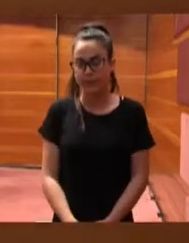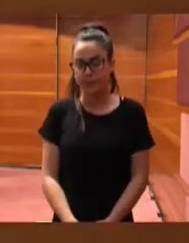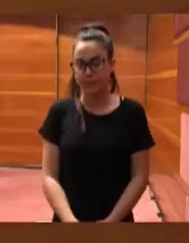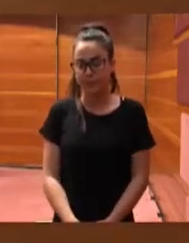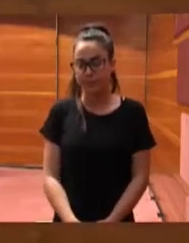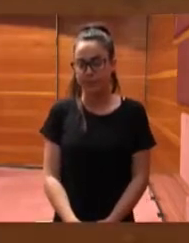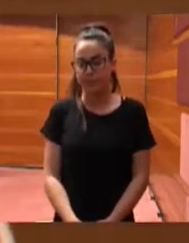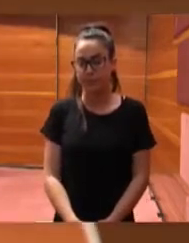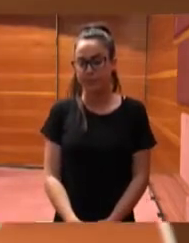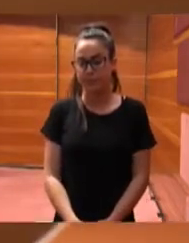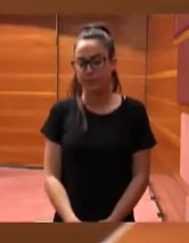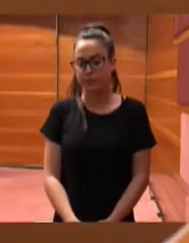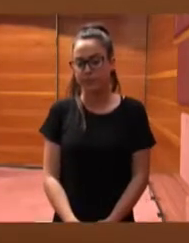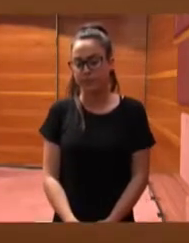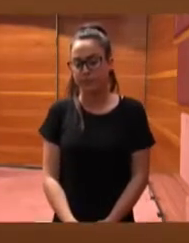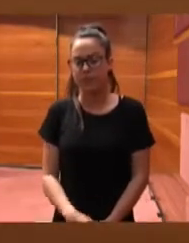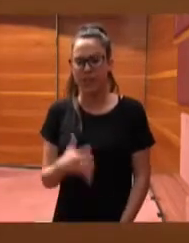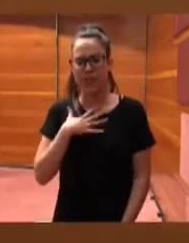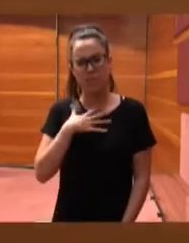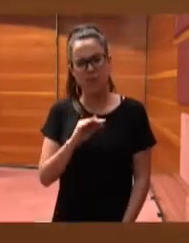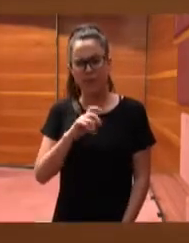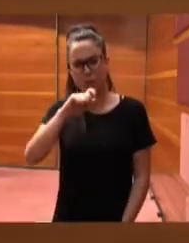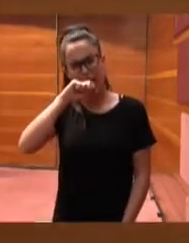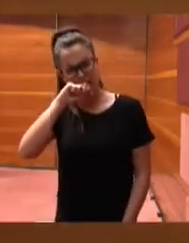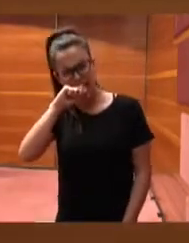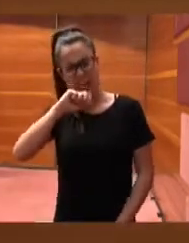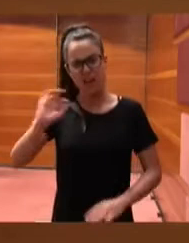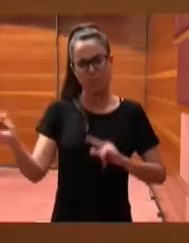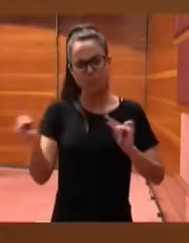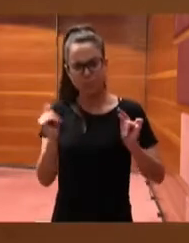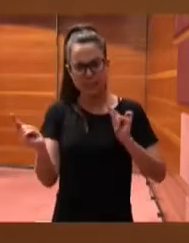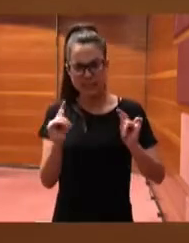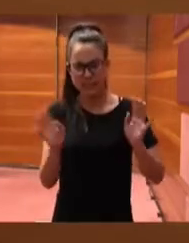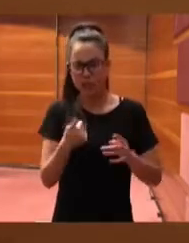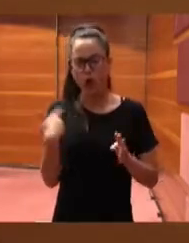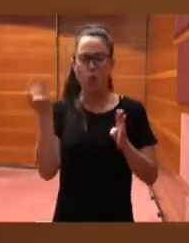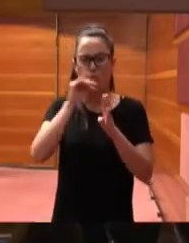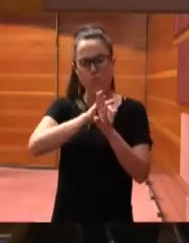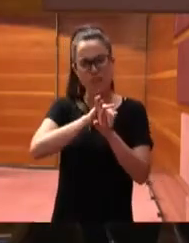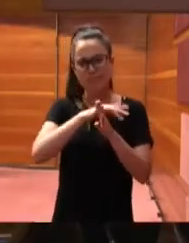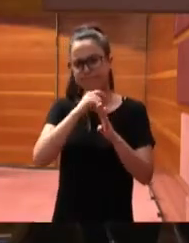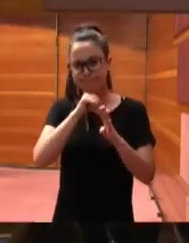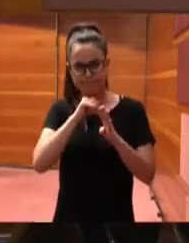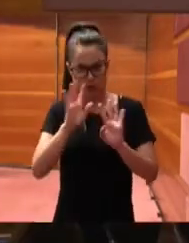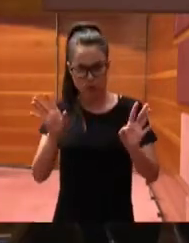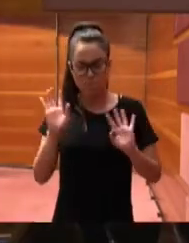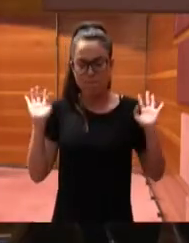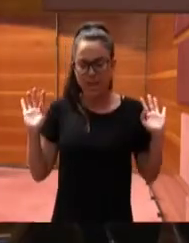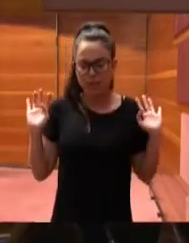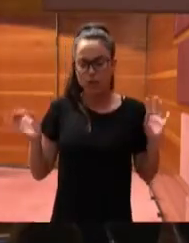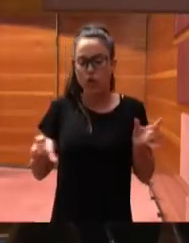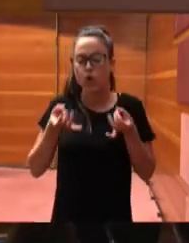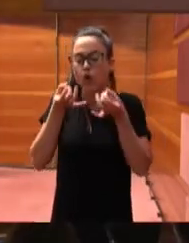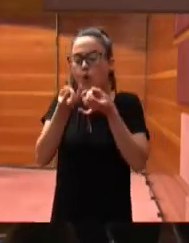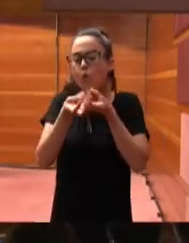Primero, igual, generas hasta envidias o piques. Yo no digo que se oculten las cosas, pero habrá que comunicar lo que